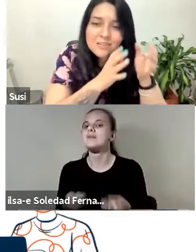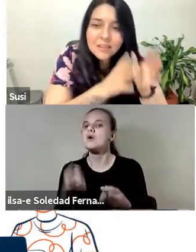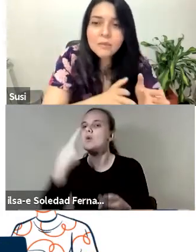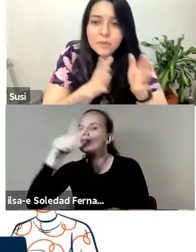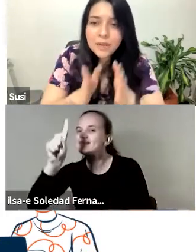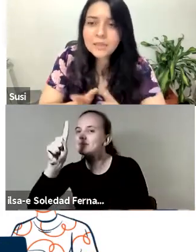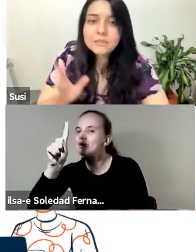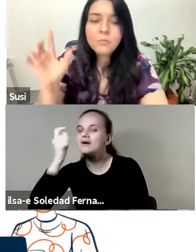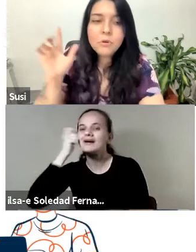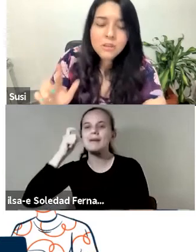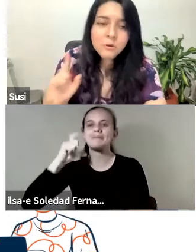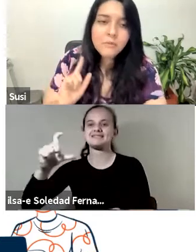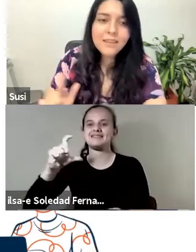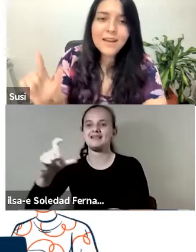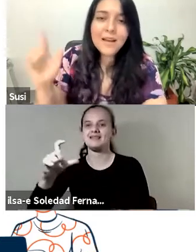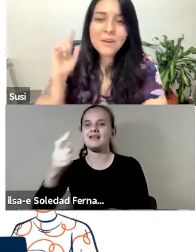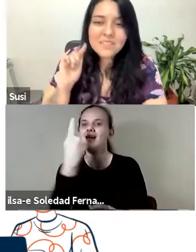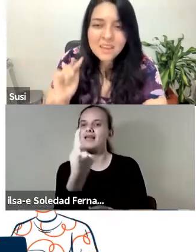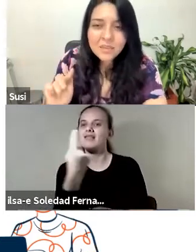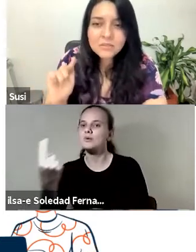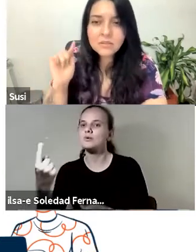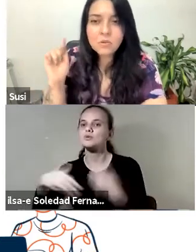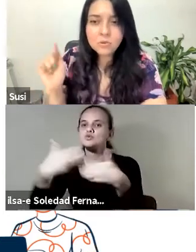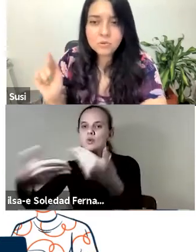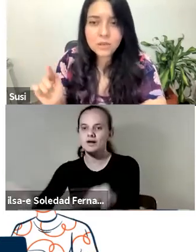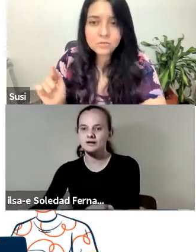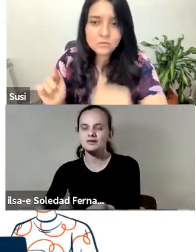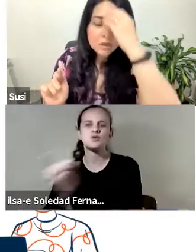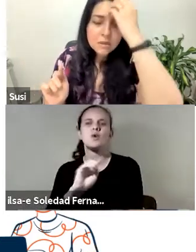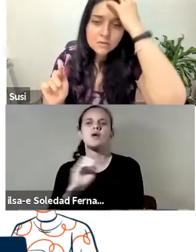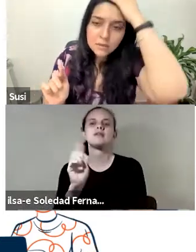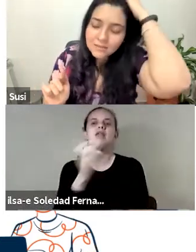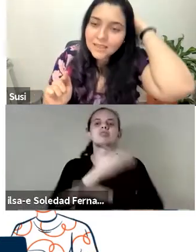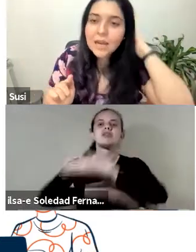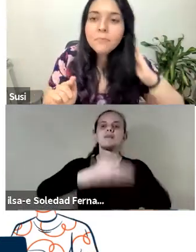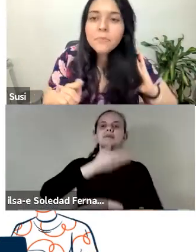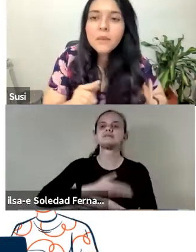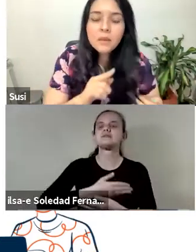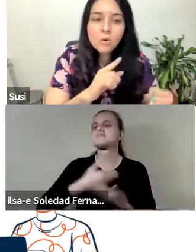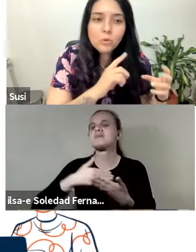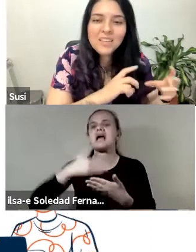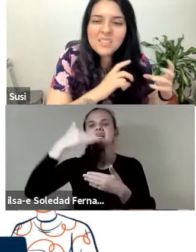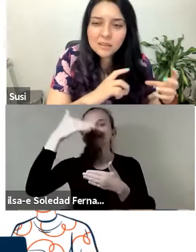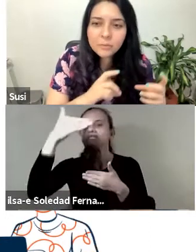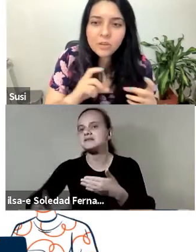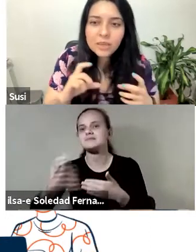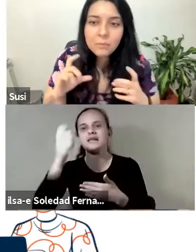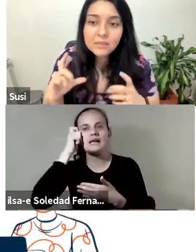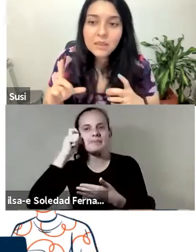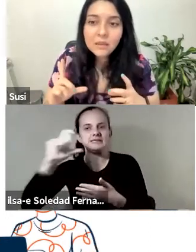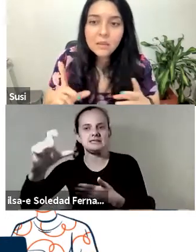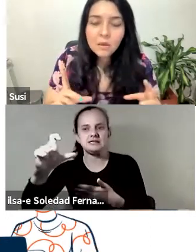hablando de 7 pilares, y por último habla de las capacidades de los usuarios, ¿sí? Ni siquiera utiliza el